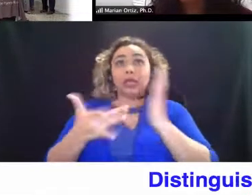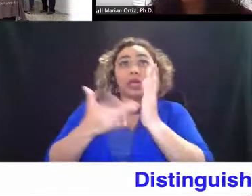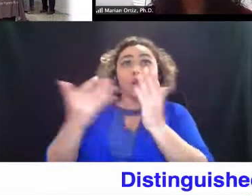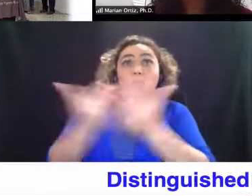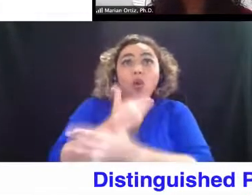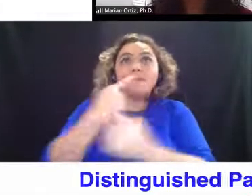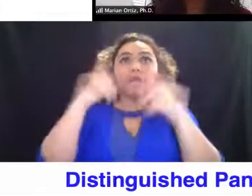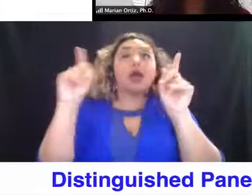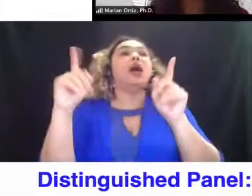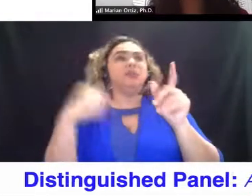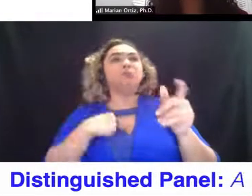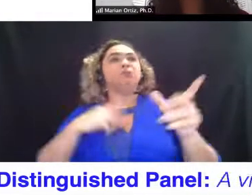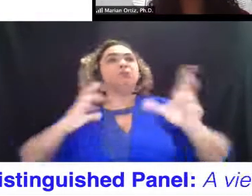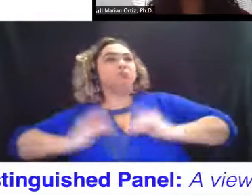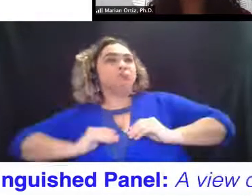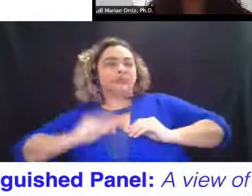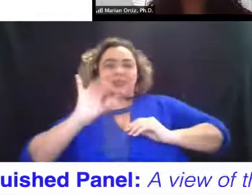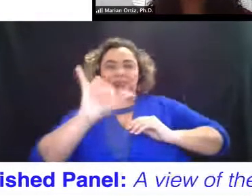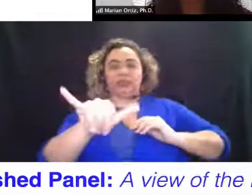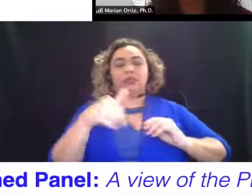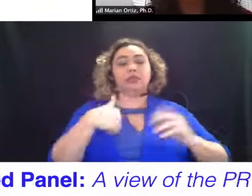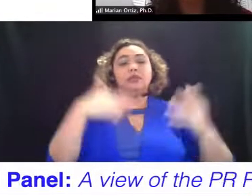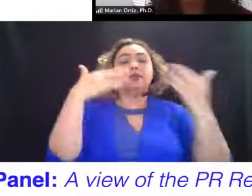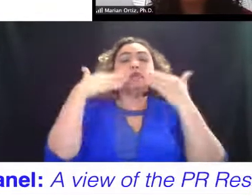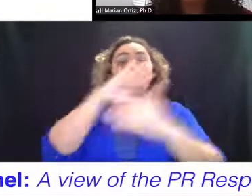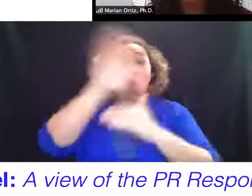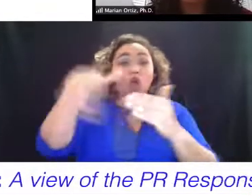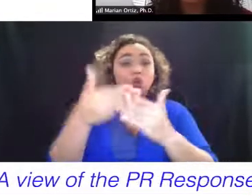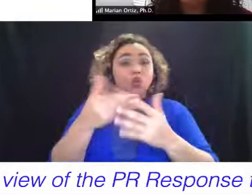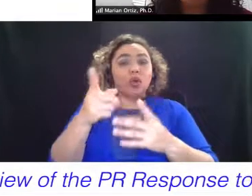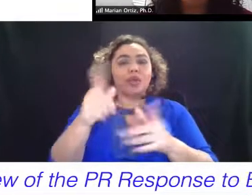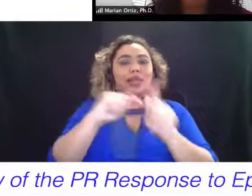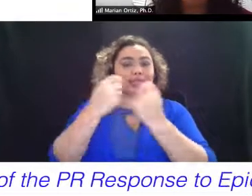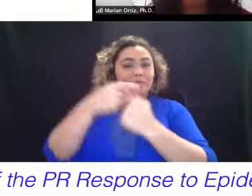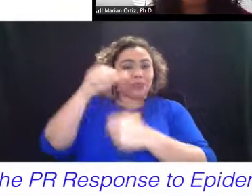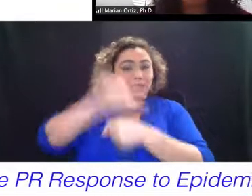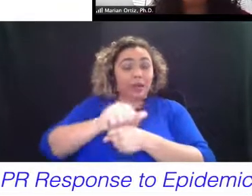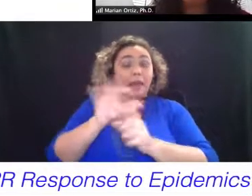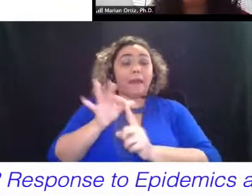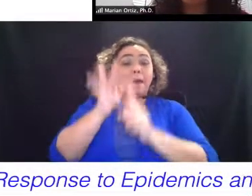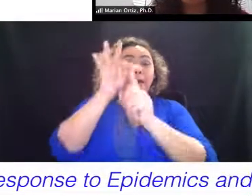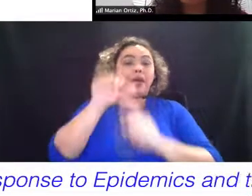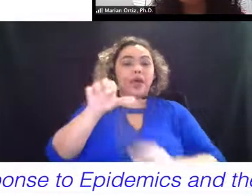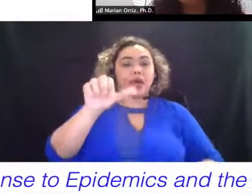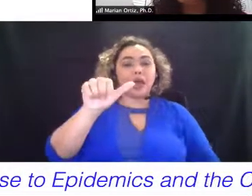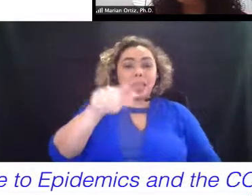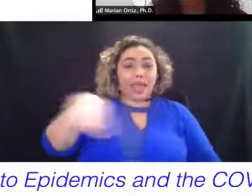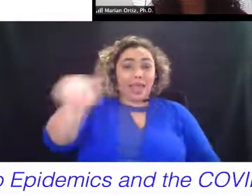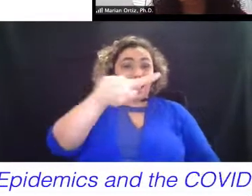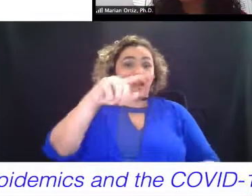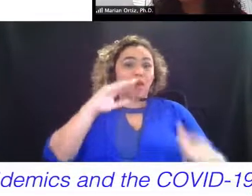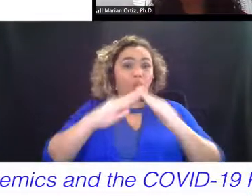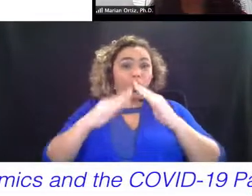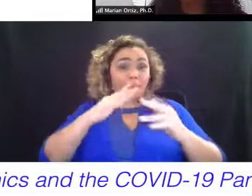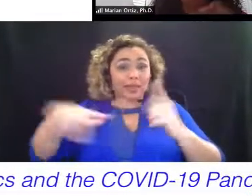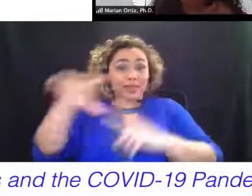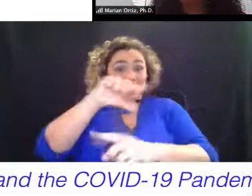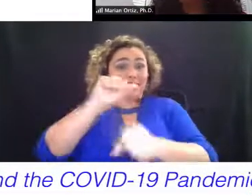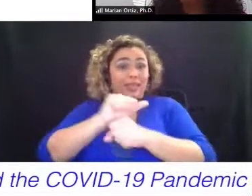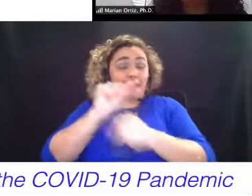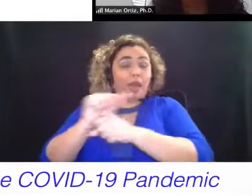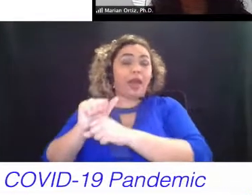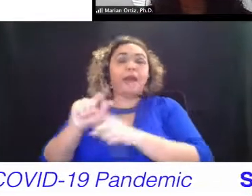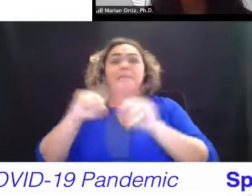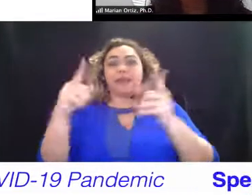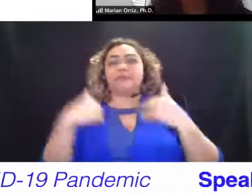efectivas. Así que nada, con eso agradezco a todo el equipo de trabajo, especialmente al equipo de comunidad que hizo este trabajo, pero tenemos todo un